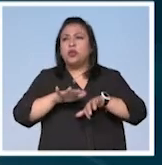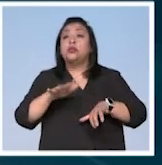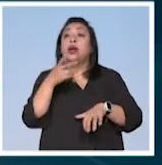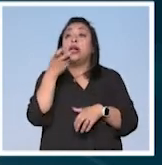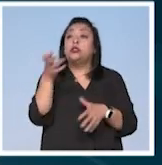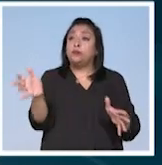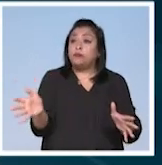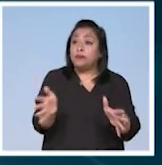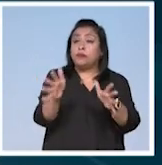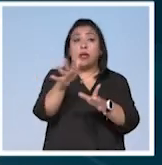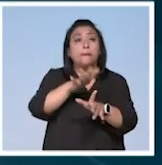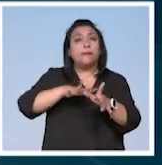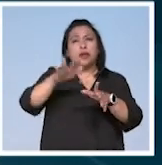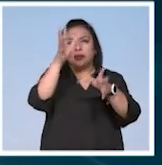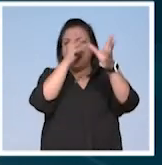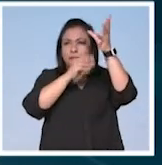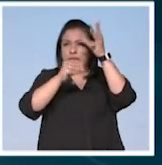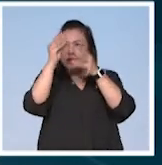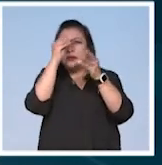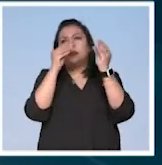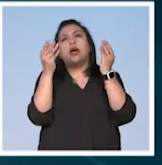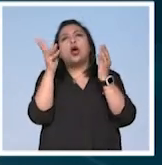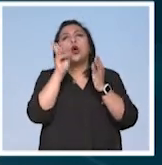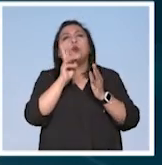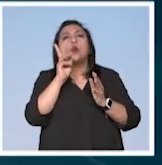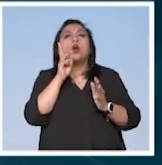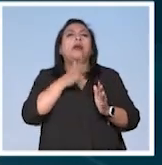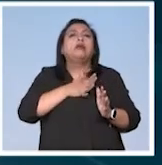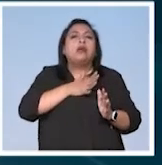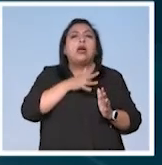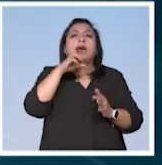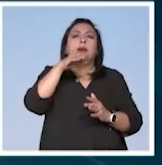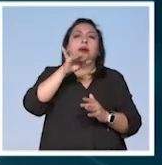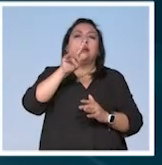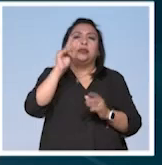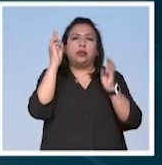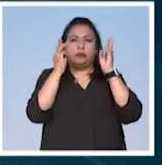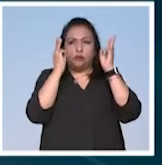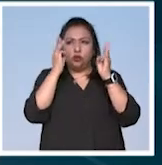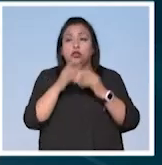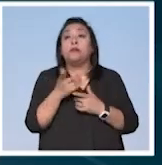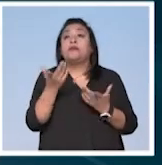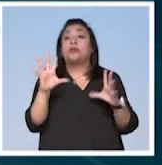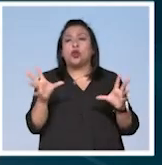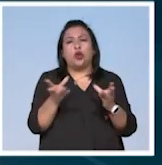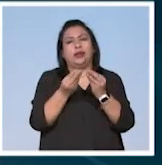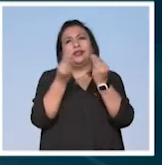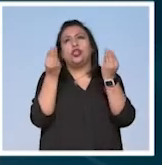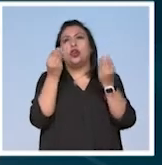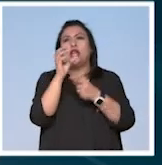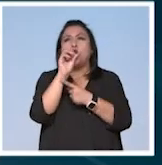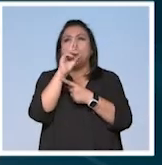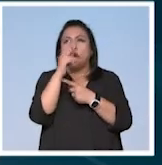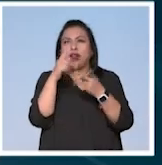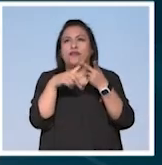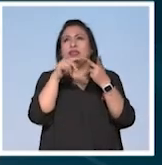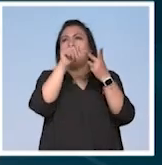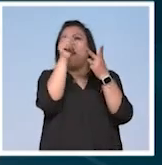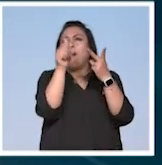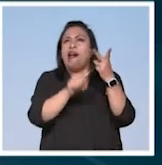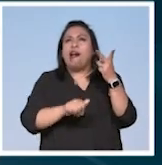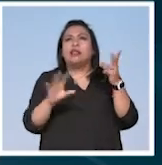que promueve el ambiente de aprendizaje empírico del MIT Museum. Colecciones de holografía, obras de